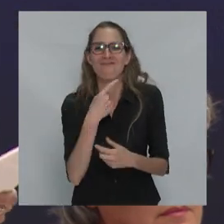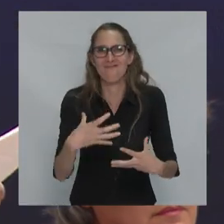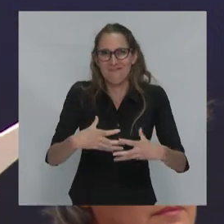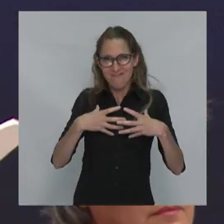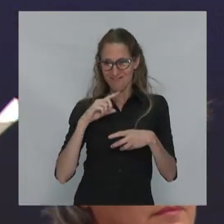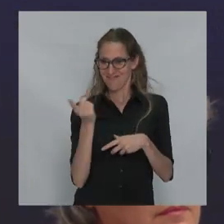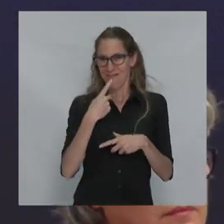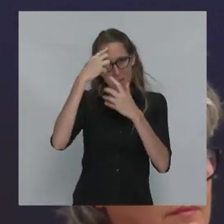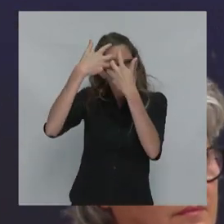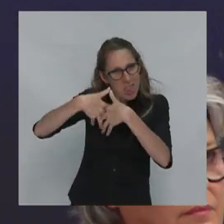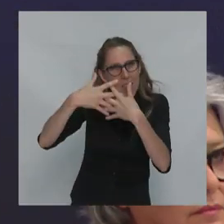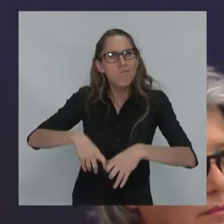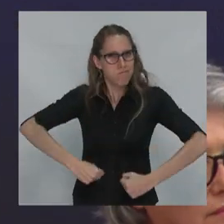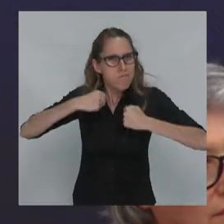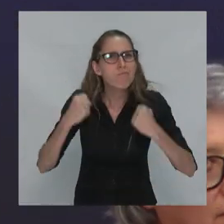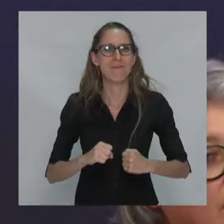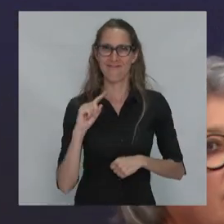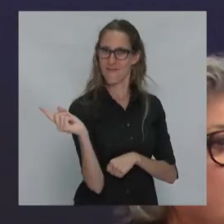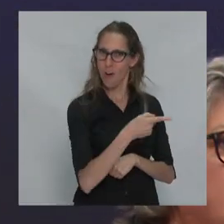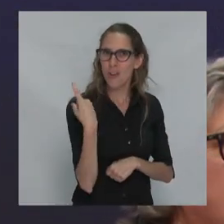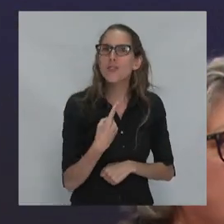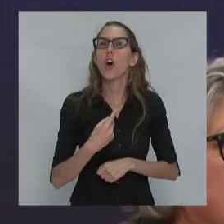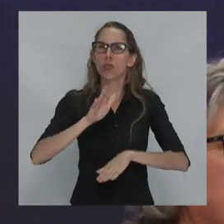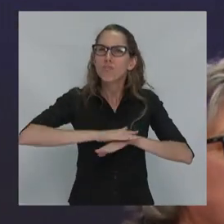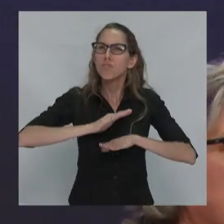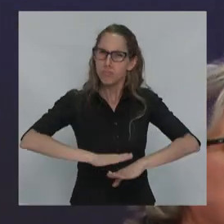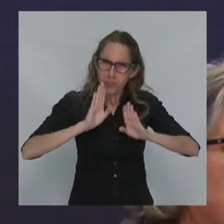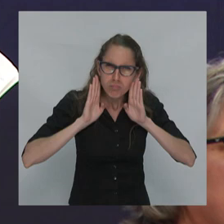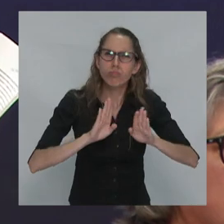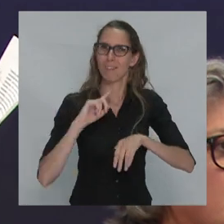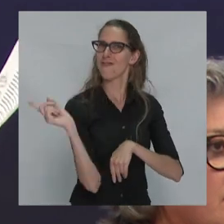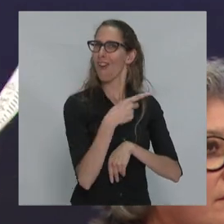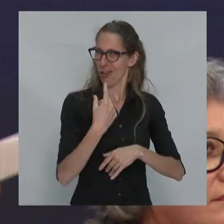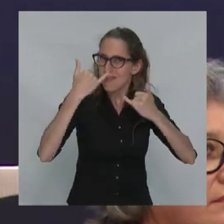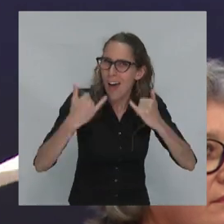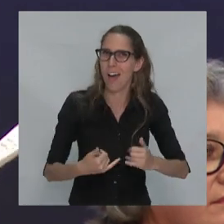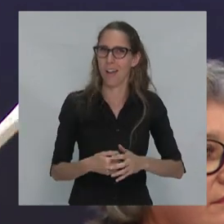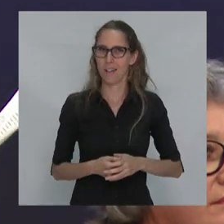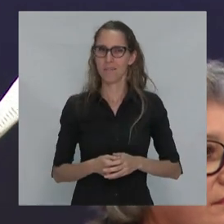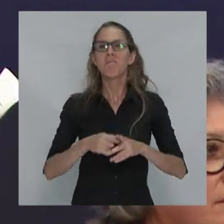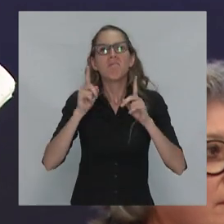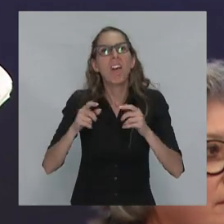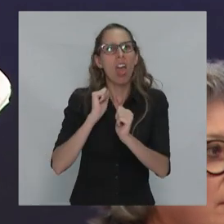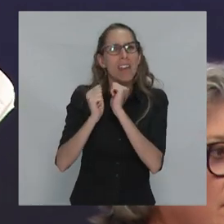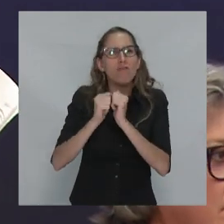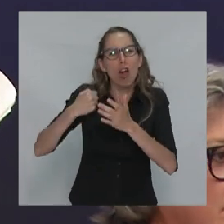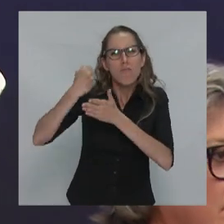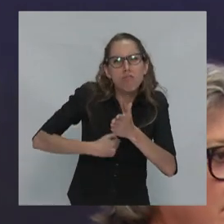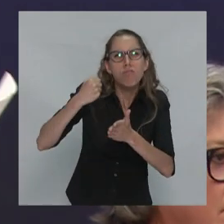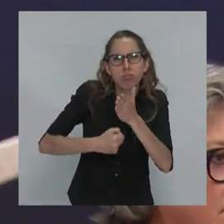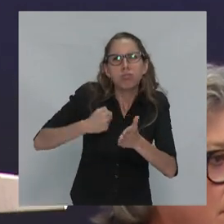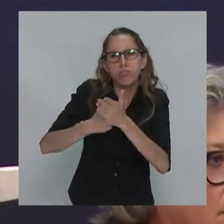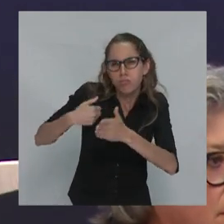la convicción está de nuestro lado, que el compromiso está de nuestro lado, que la historia de lucha y